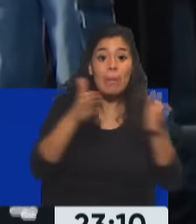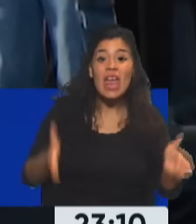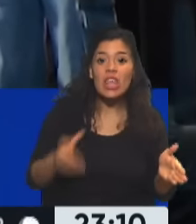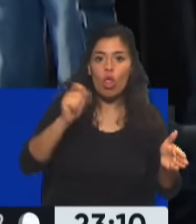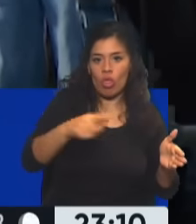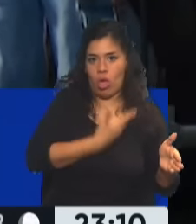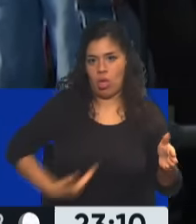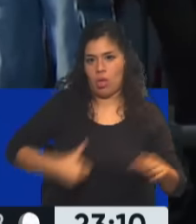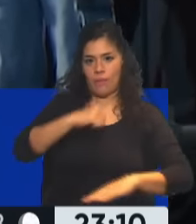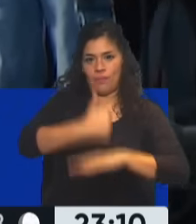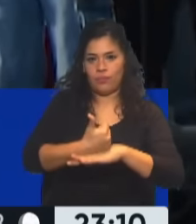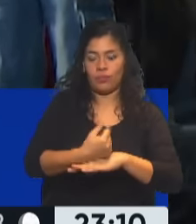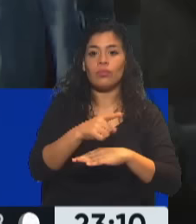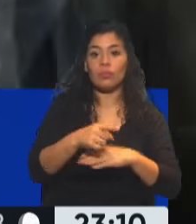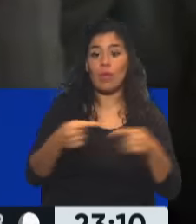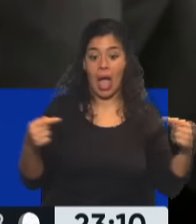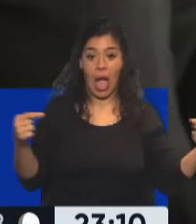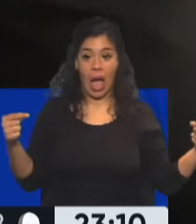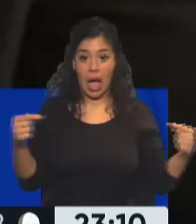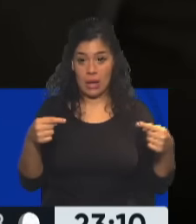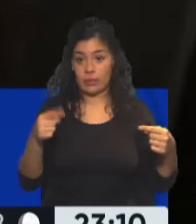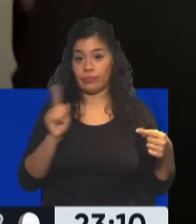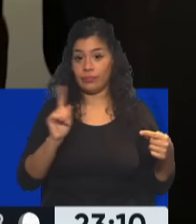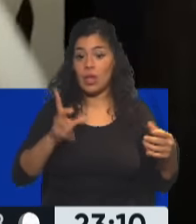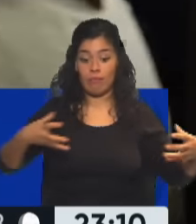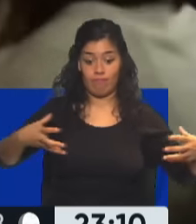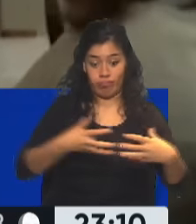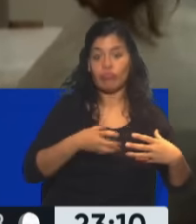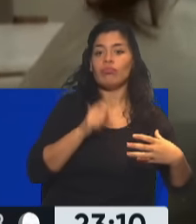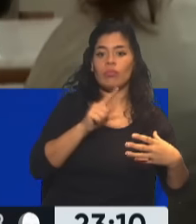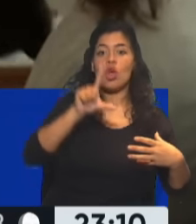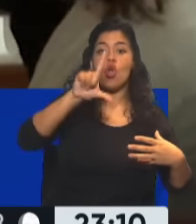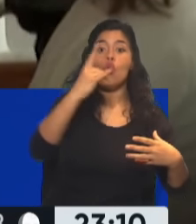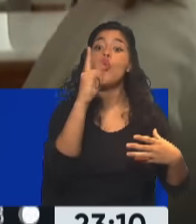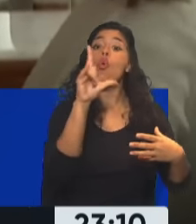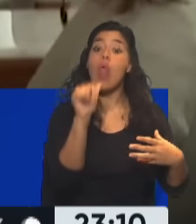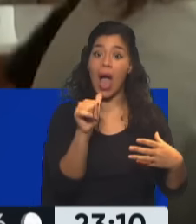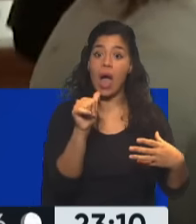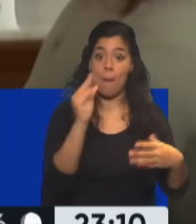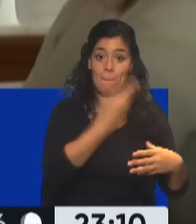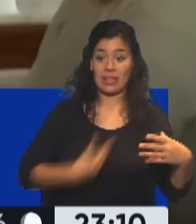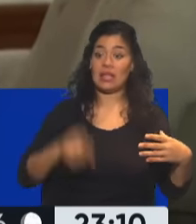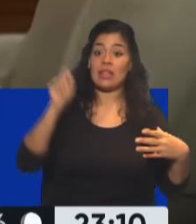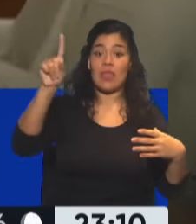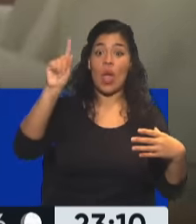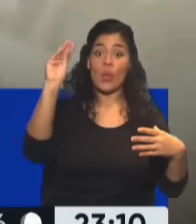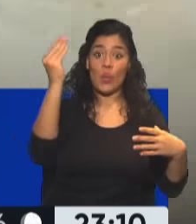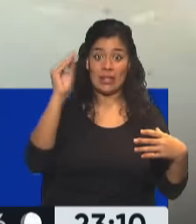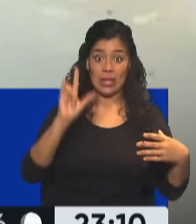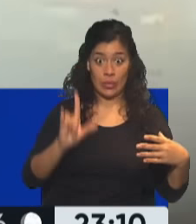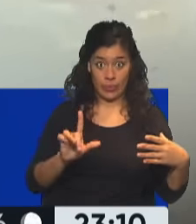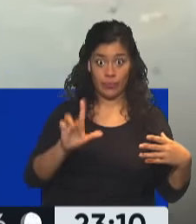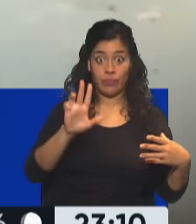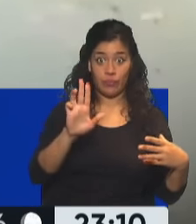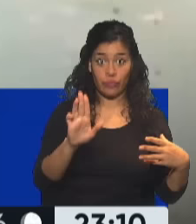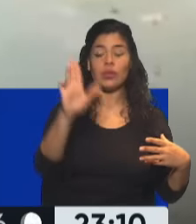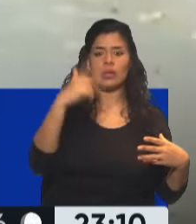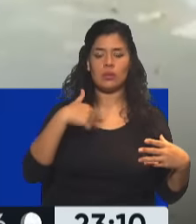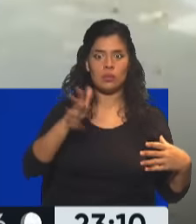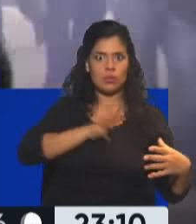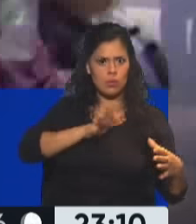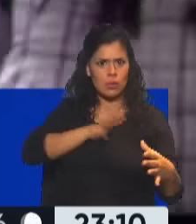que su principal aliado regional, Luis Ignacio Lula da Silva, afirmara que se asustó cuando el mandatario venezolano advirtió que podría haber